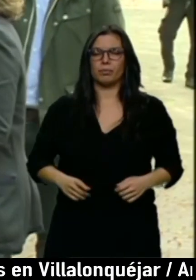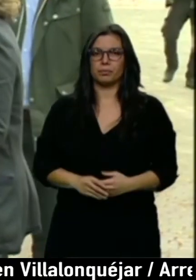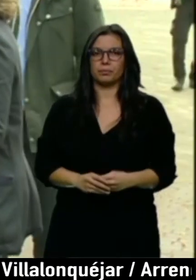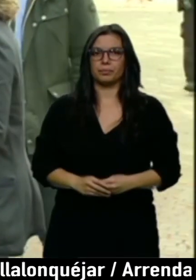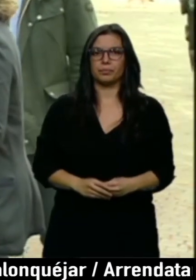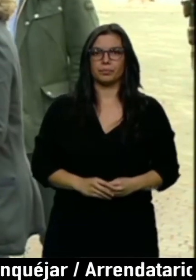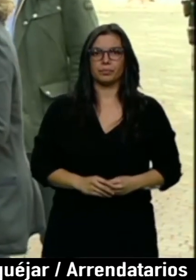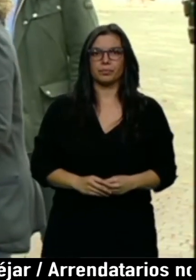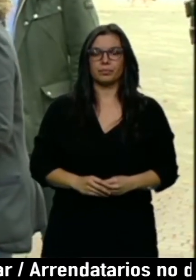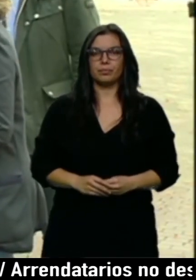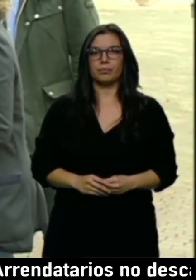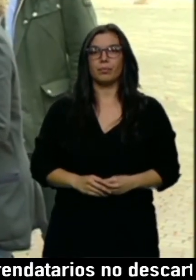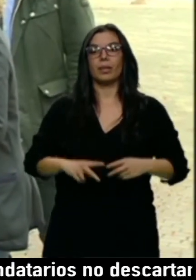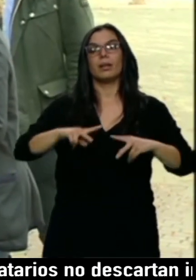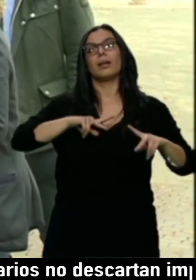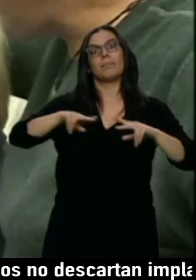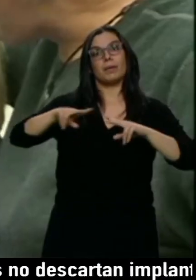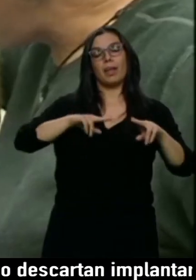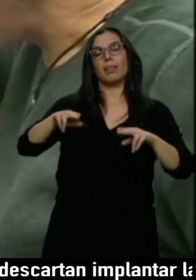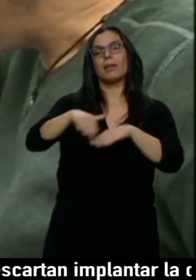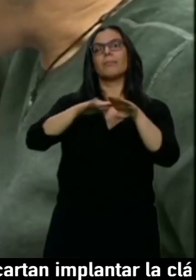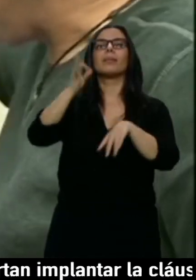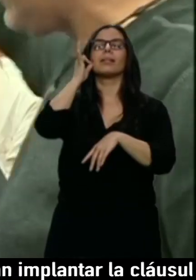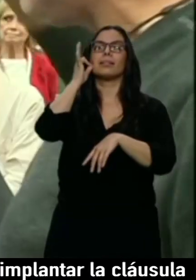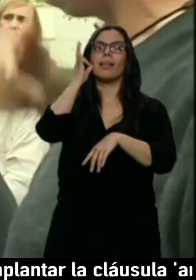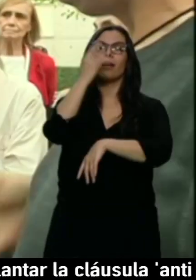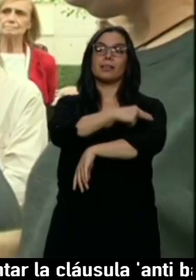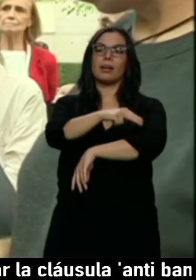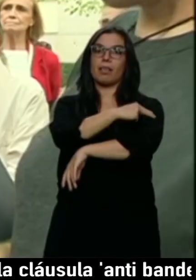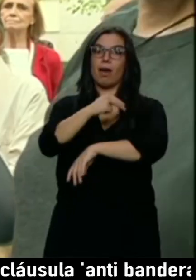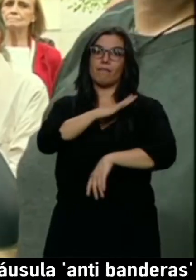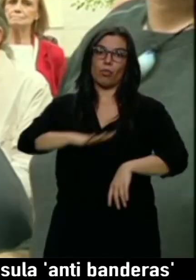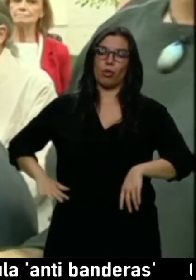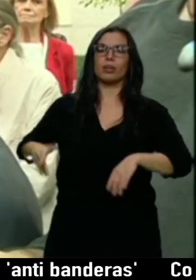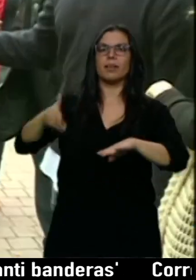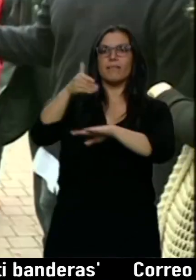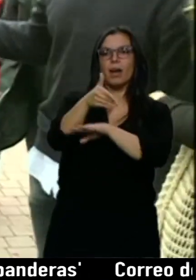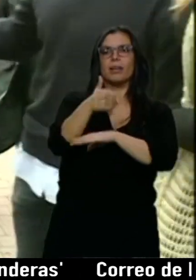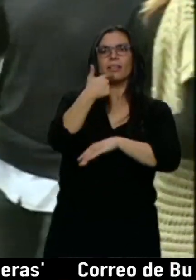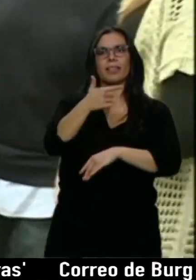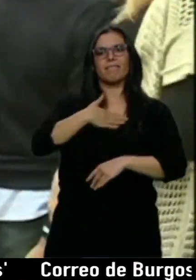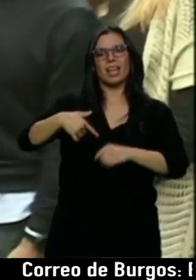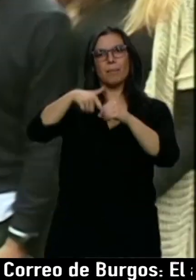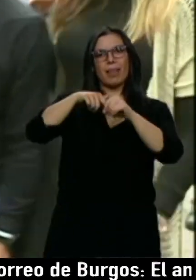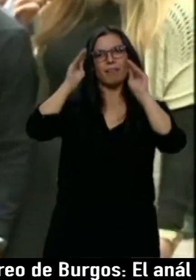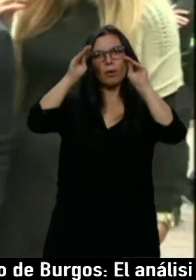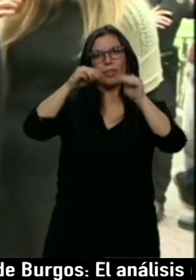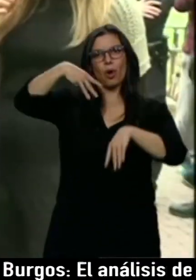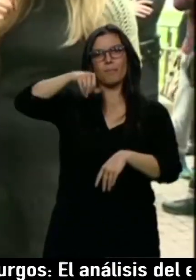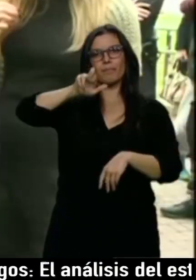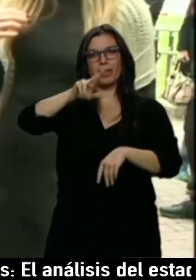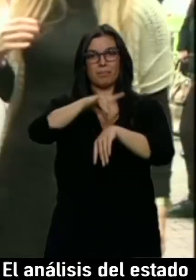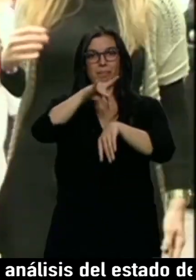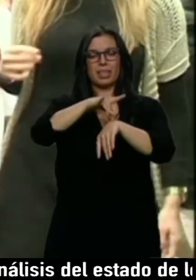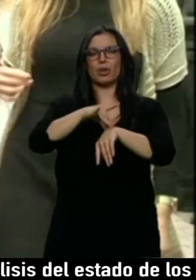Y en Miranda de Ebro, la ministra de Sanidad en funciones ha abogado por crear más unidades de formación para aumentar el número de médicos